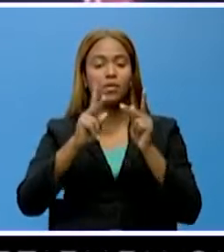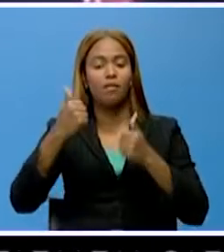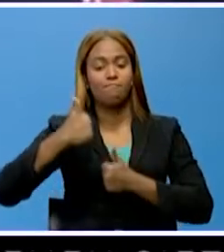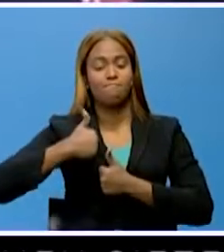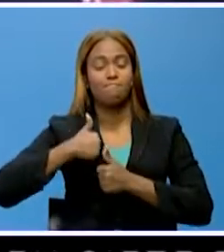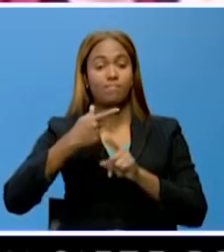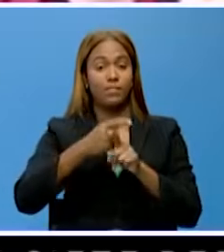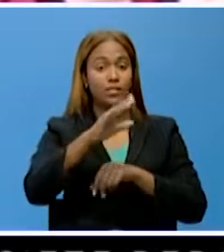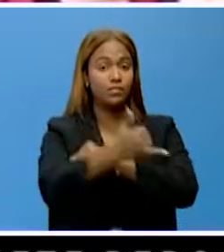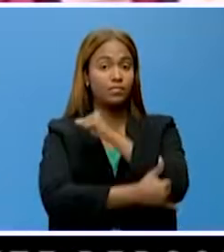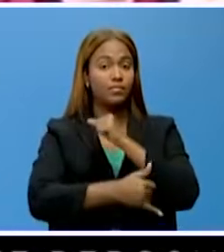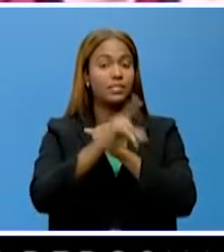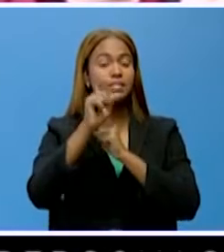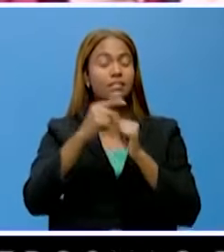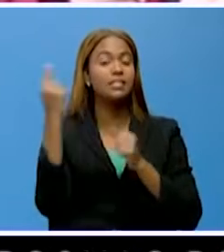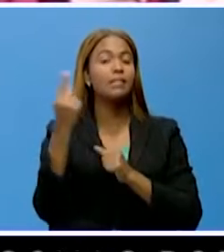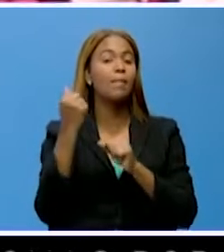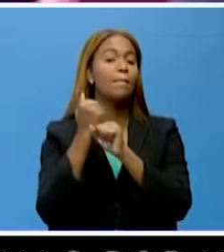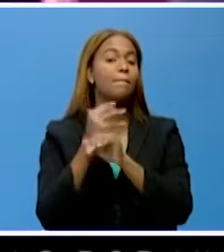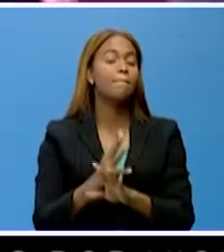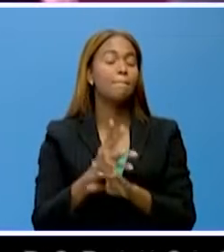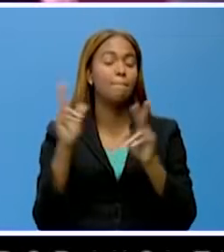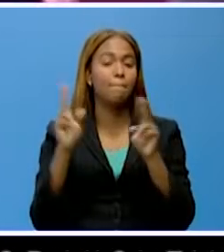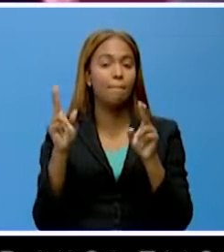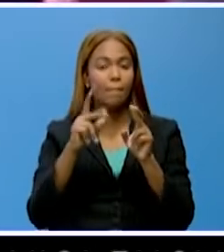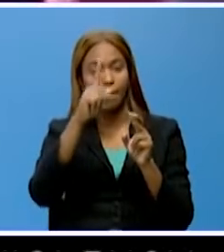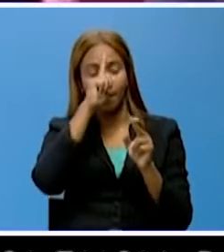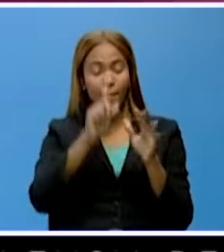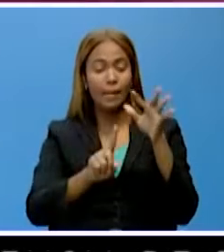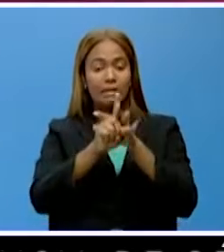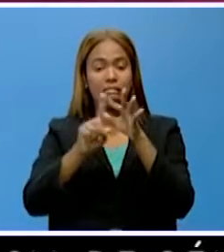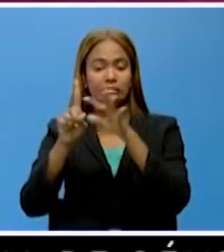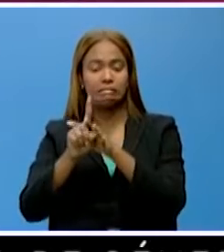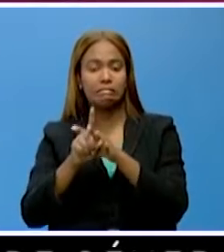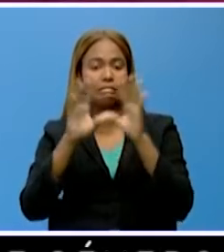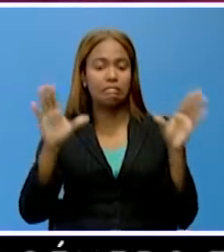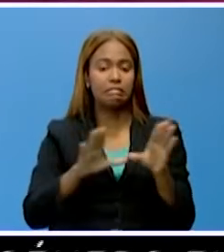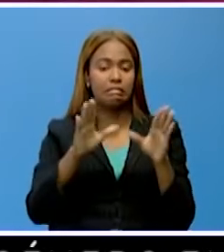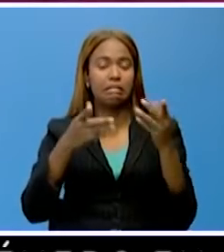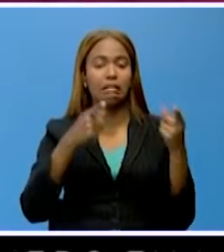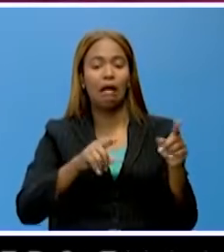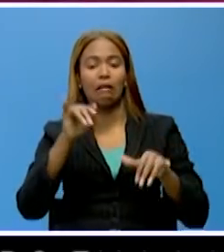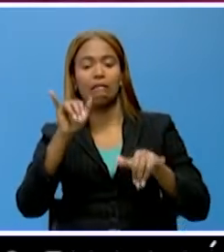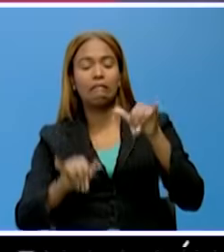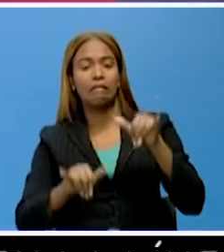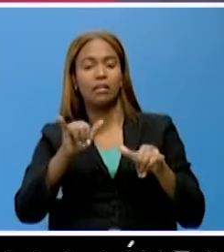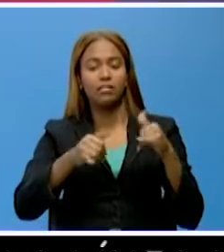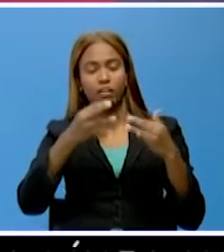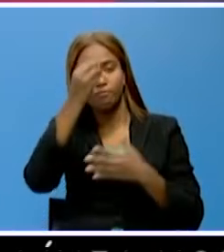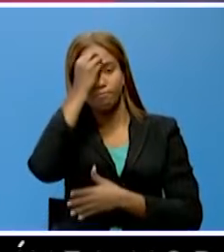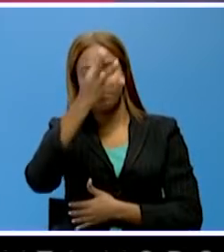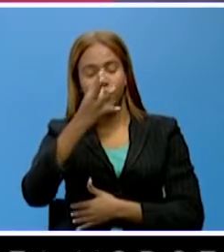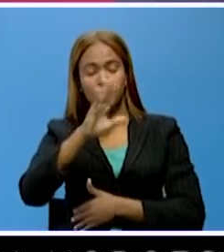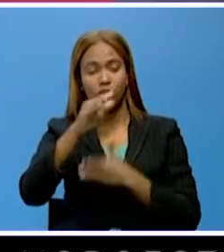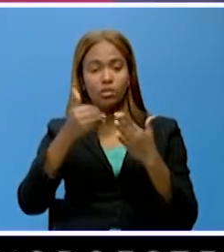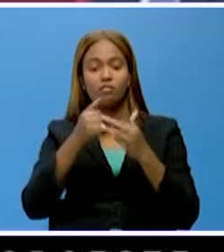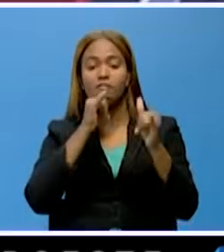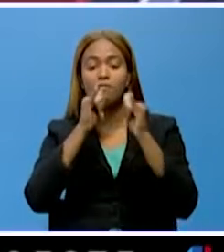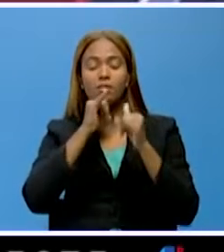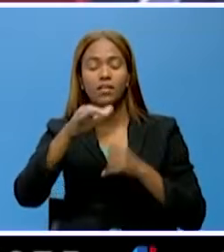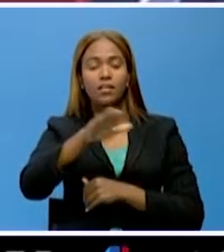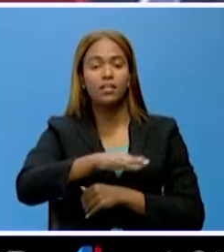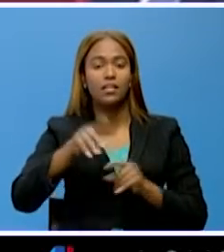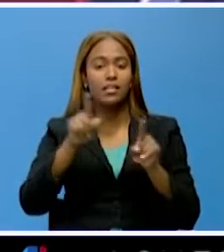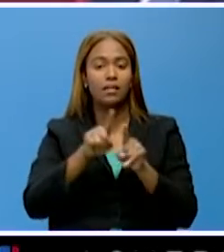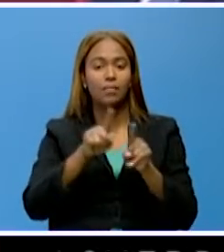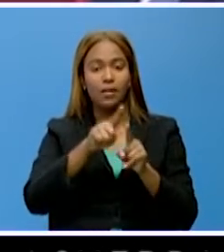armadas del país que estén siempre preparadas ante las inestabilidades e incertidumbres, según informaron los medios estatales,